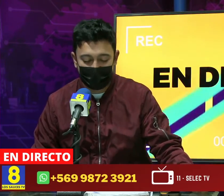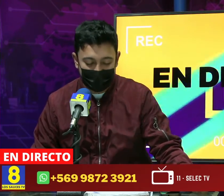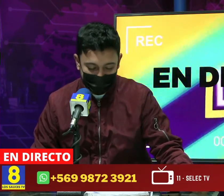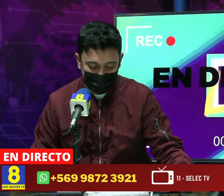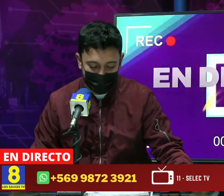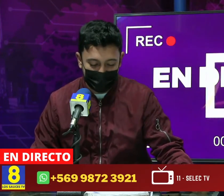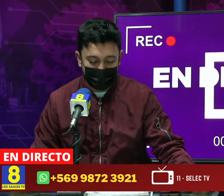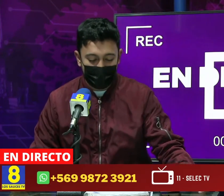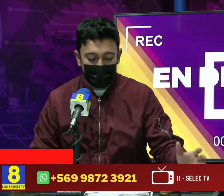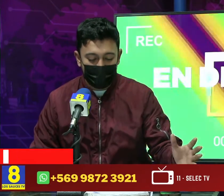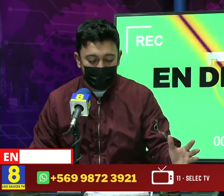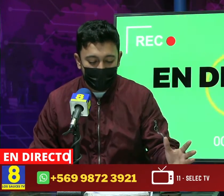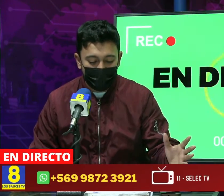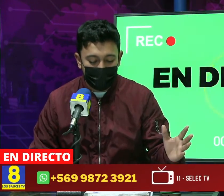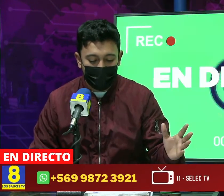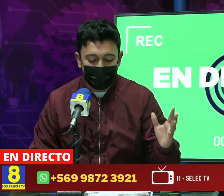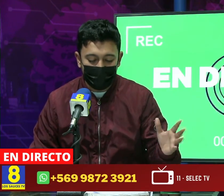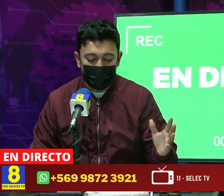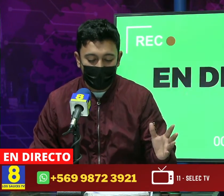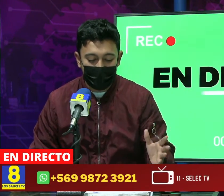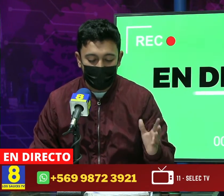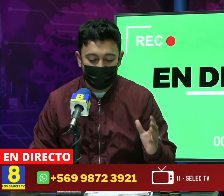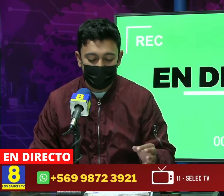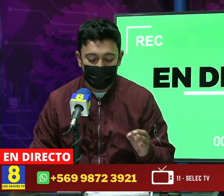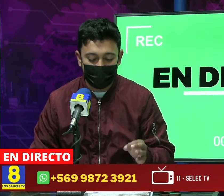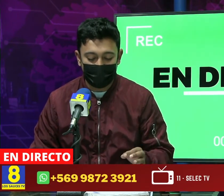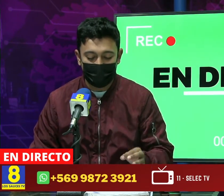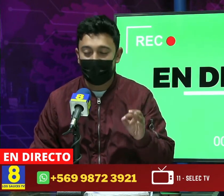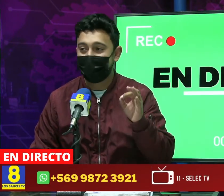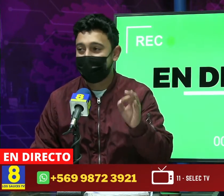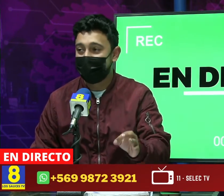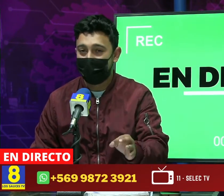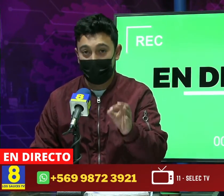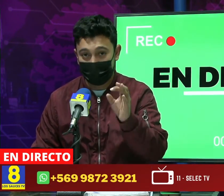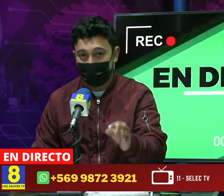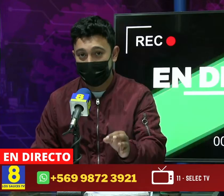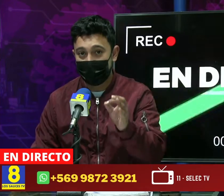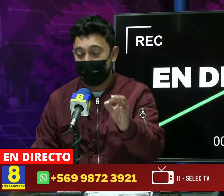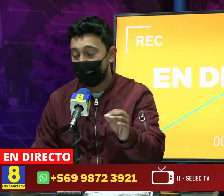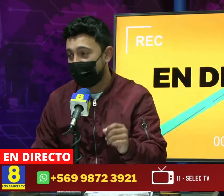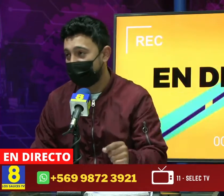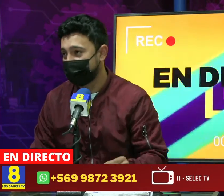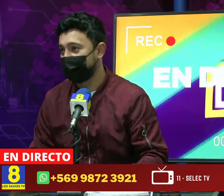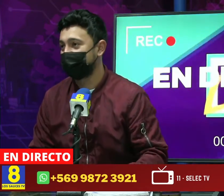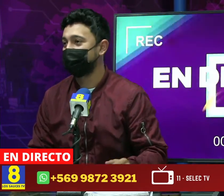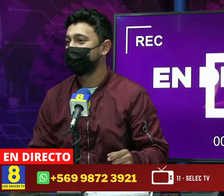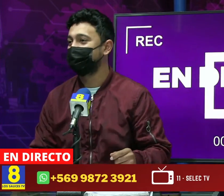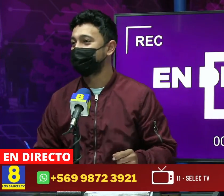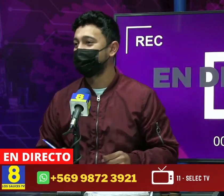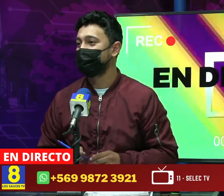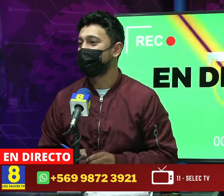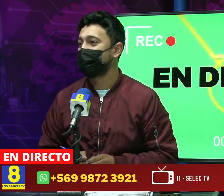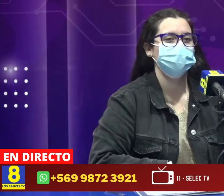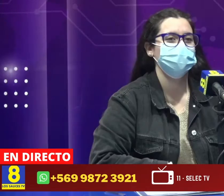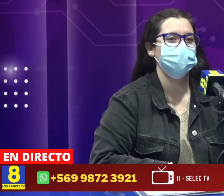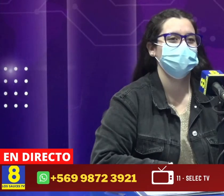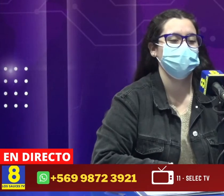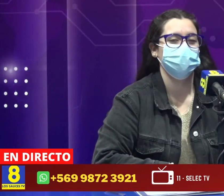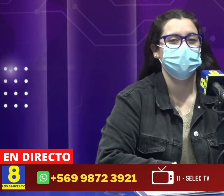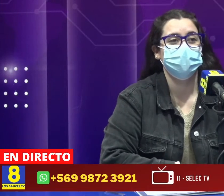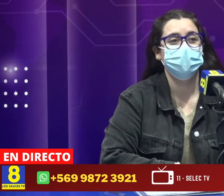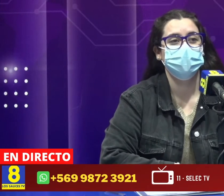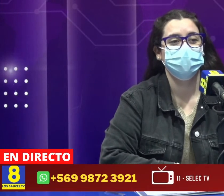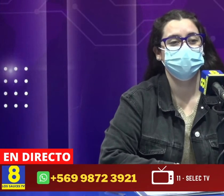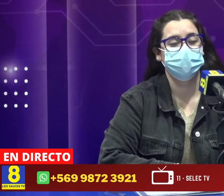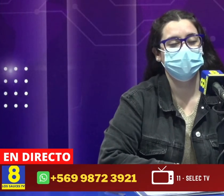que tiene en casa. Primero, ¿cuántos locales de votación existen para estas elecciones en la comuna de Los Auses? En estas elecciones,